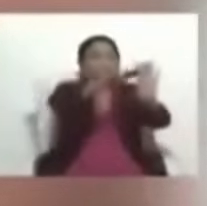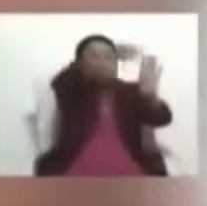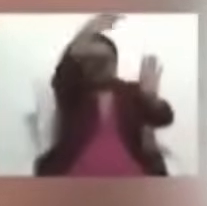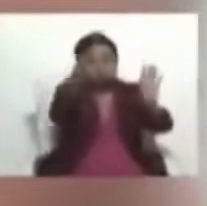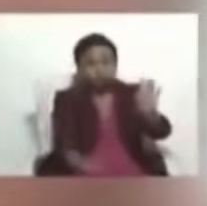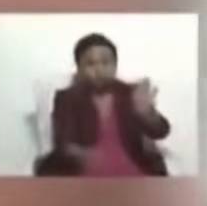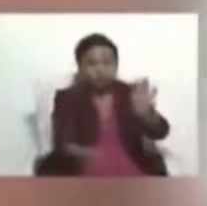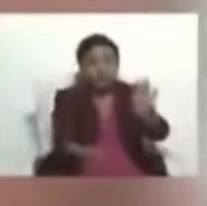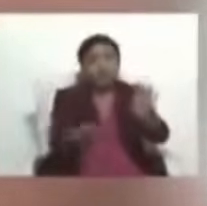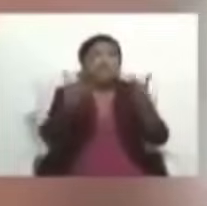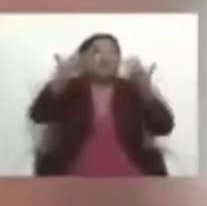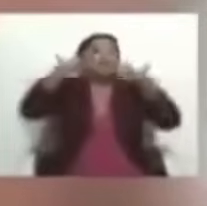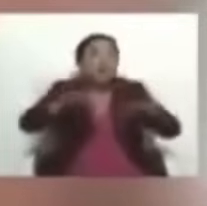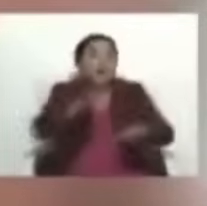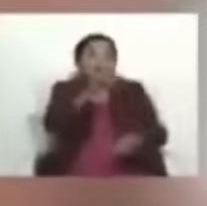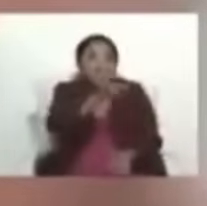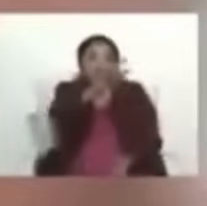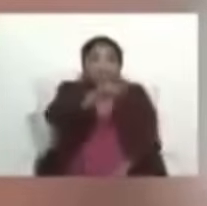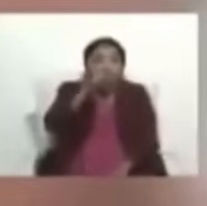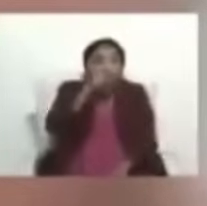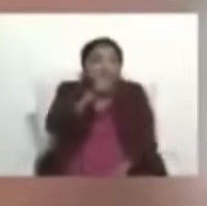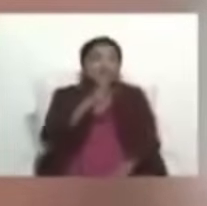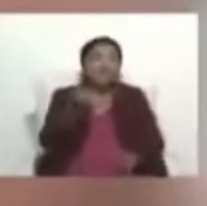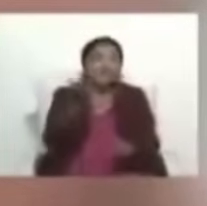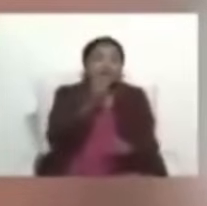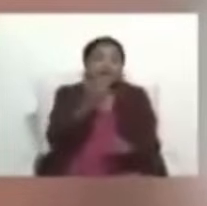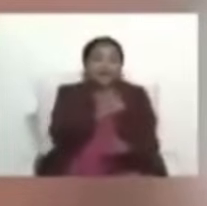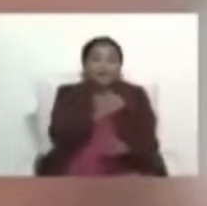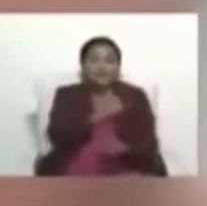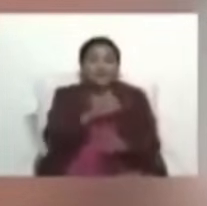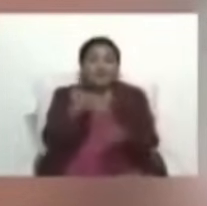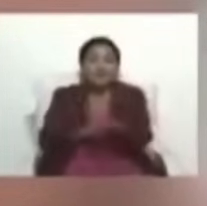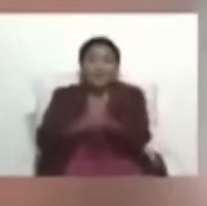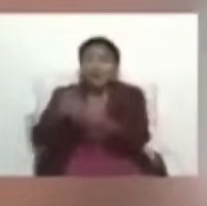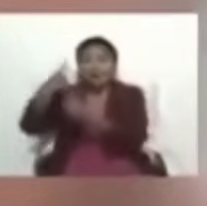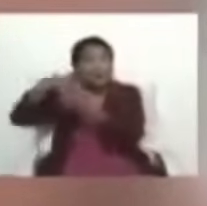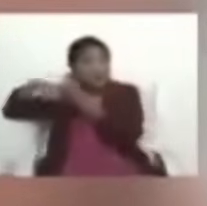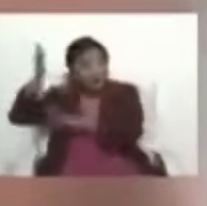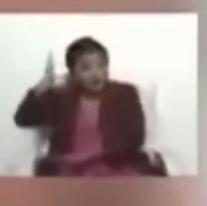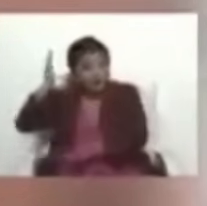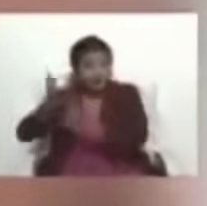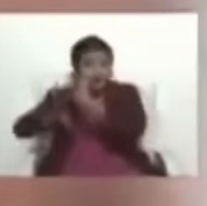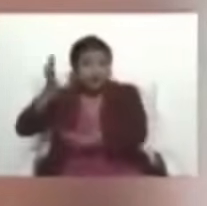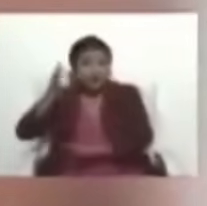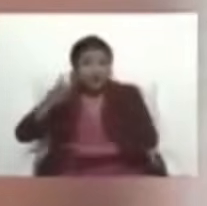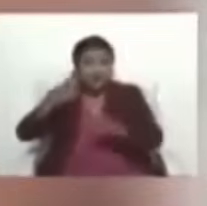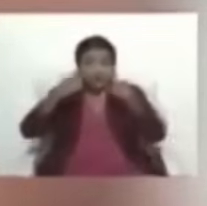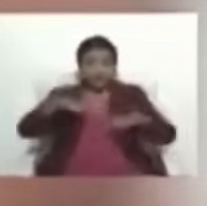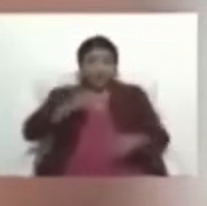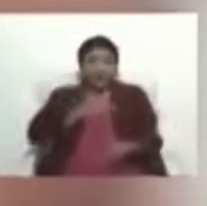homicidio-suicidio. Es lo que nosotros hacemos. Mi hermano se va del apartamento porque no puede estar en la escena. Yo me